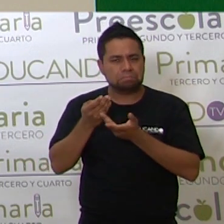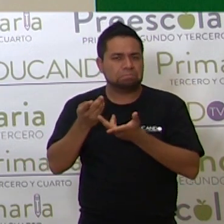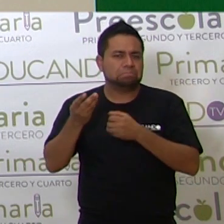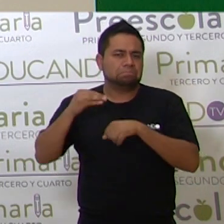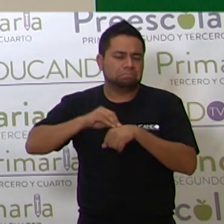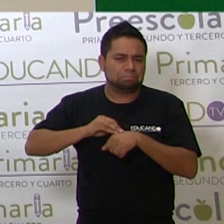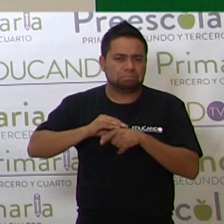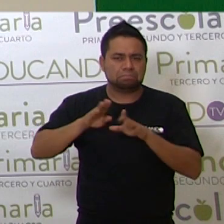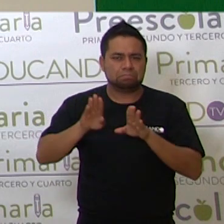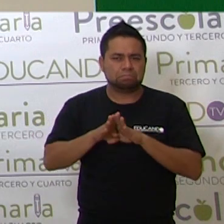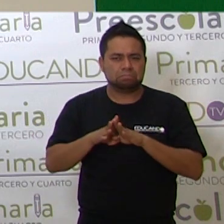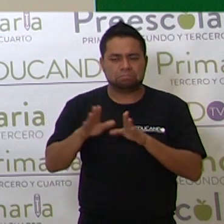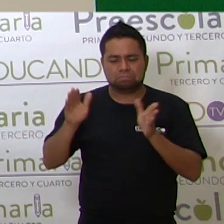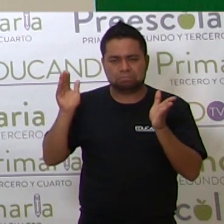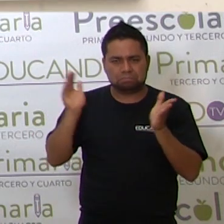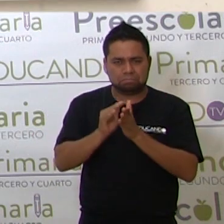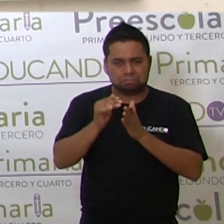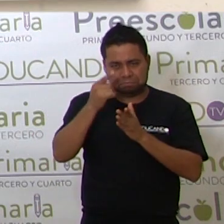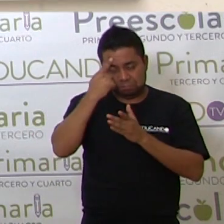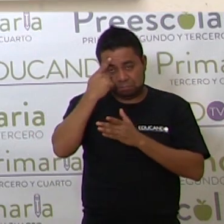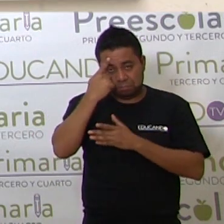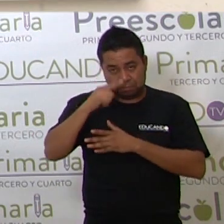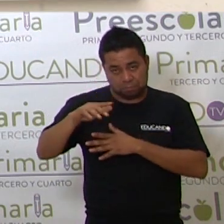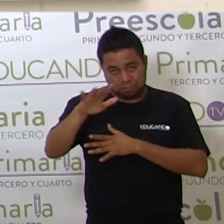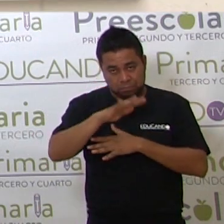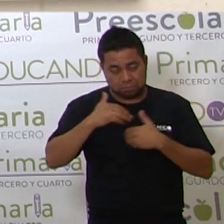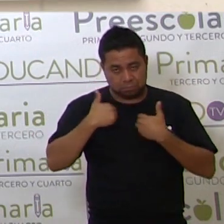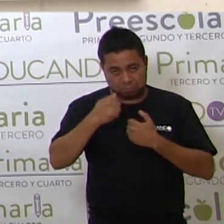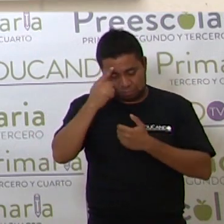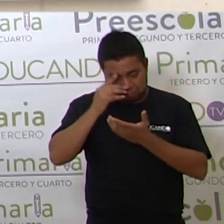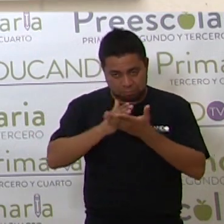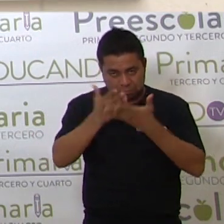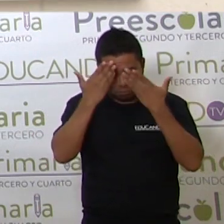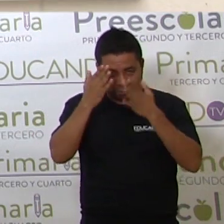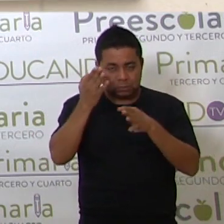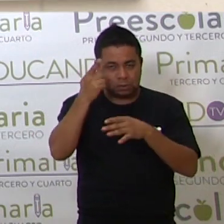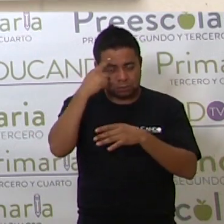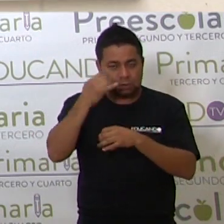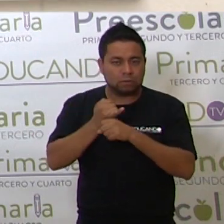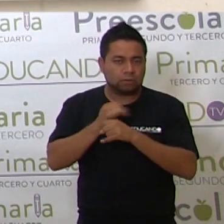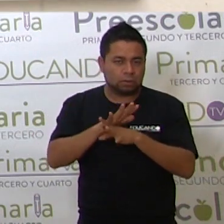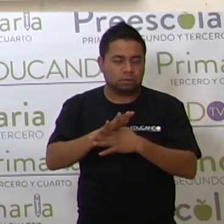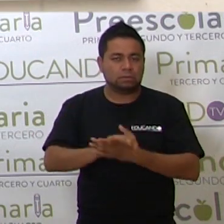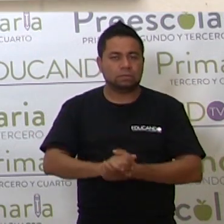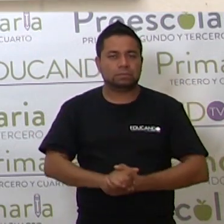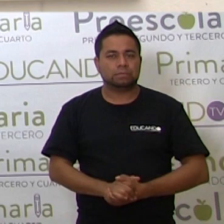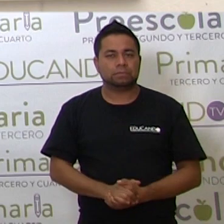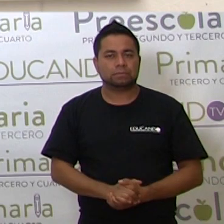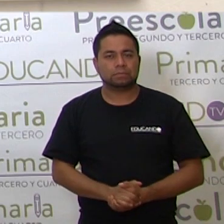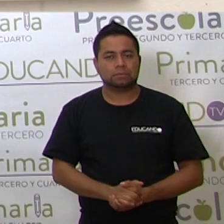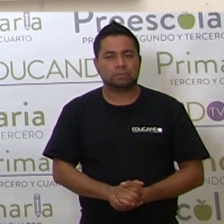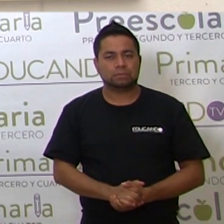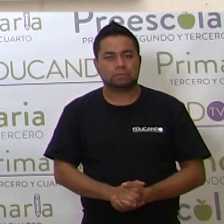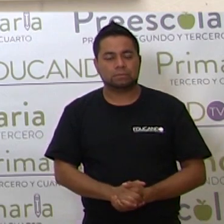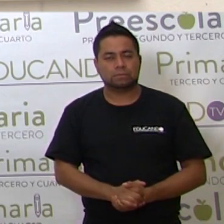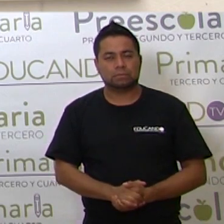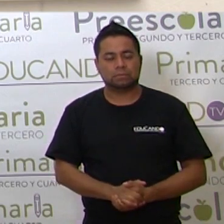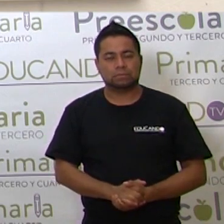ya de manera más pequeña para que podamos tener el acceso a la información muy bien